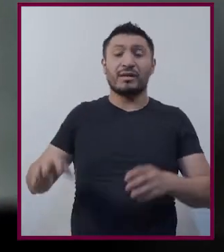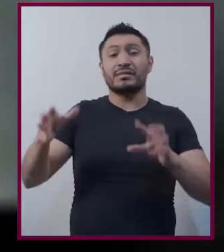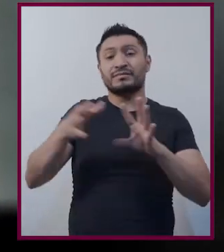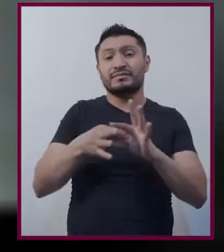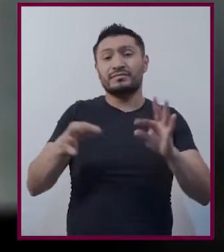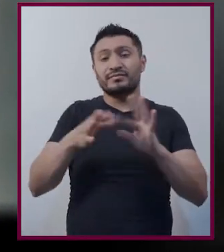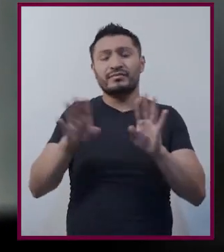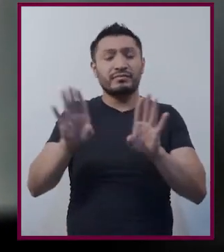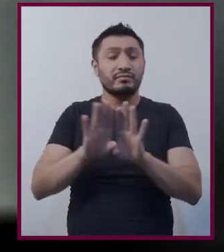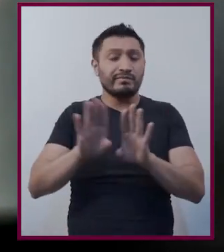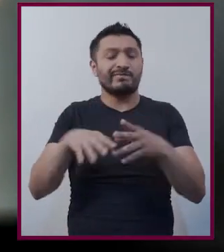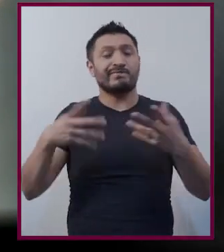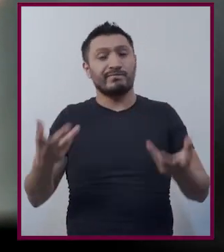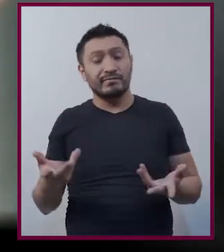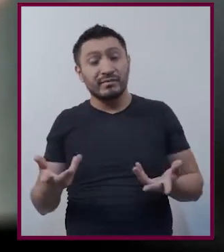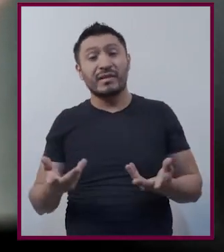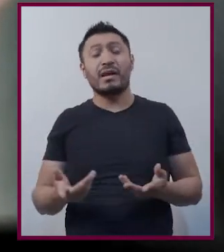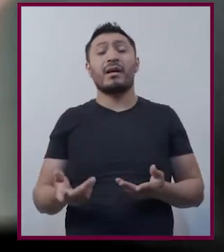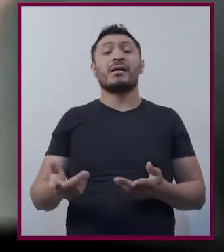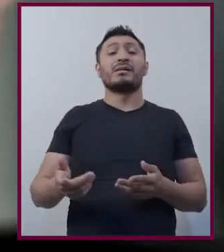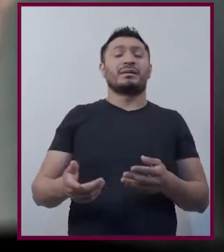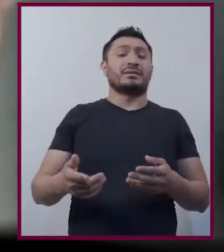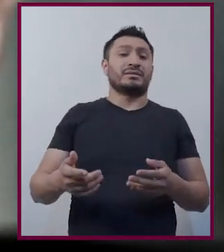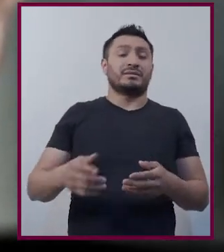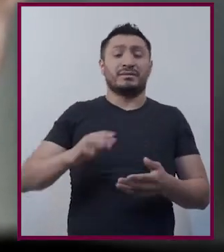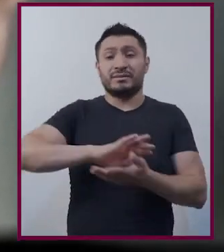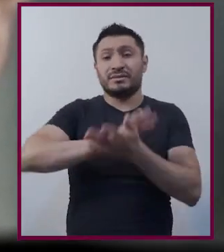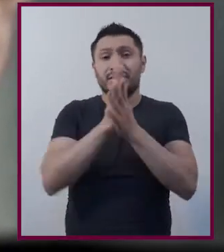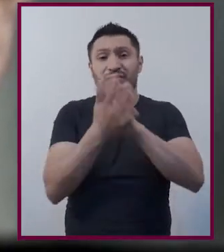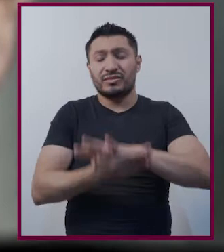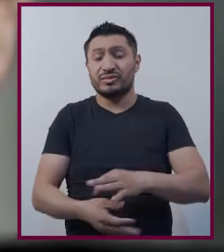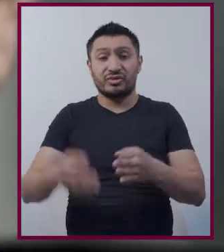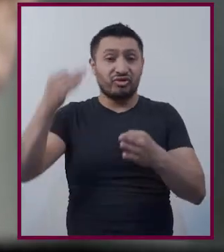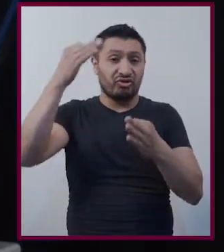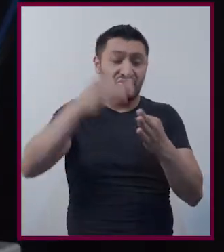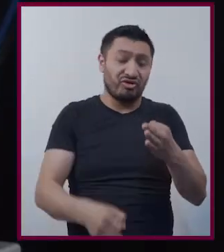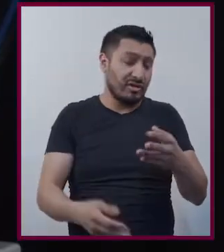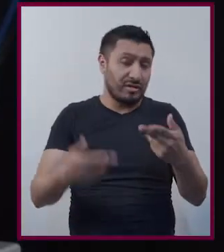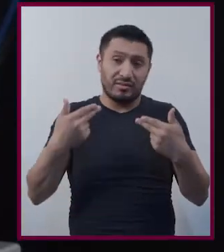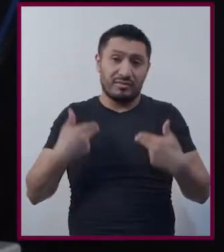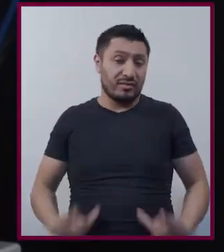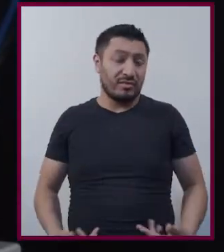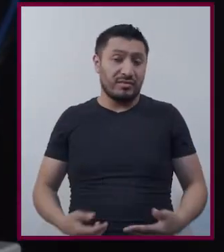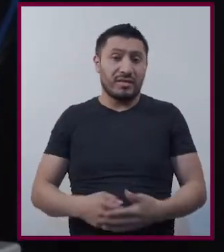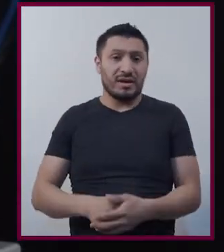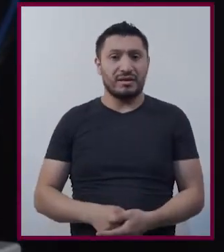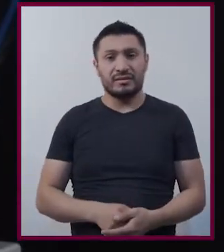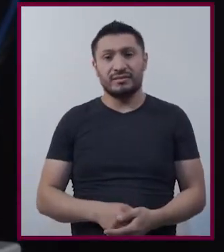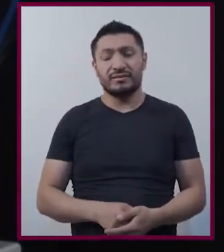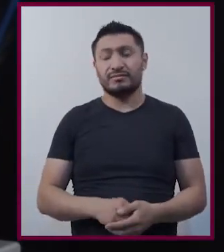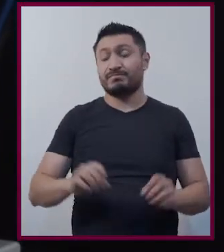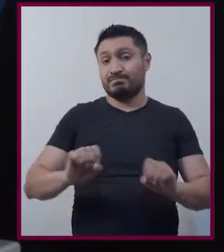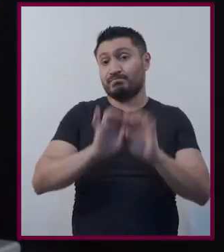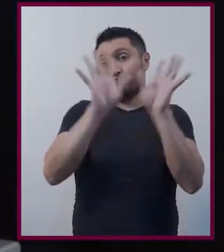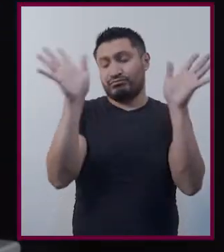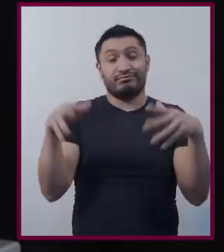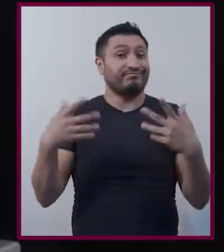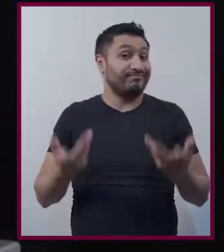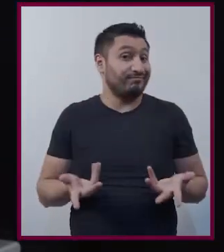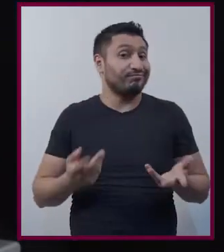definir en consecuencia como el punto final de la evolución ideológica de la humanidad. Clarísimo,